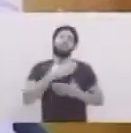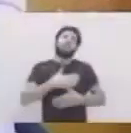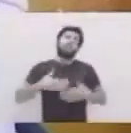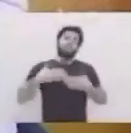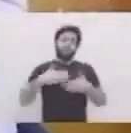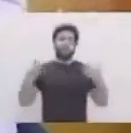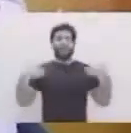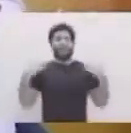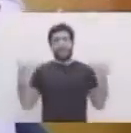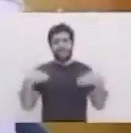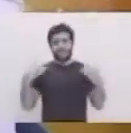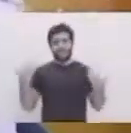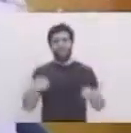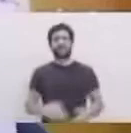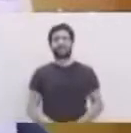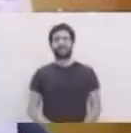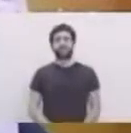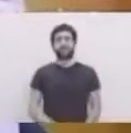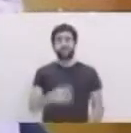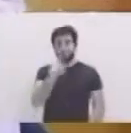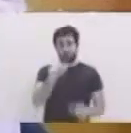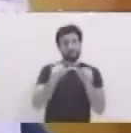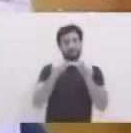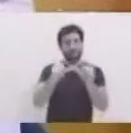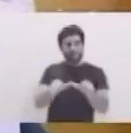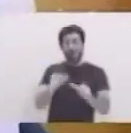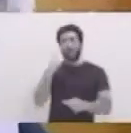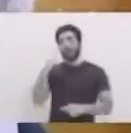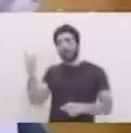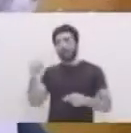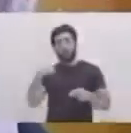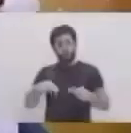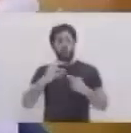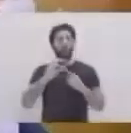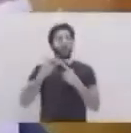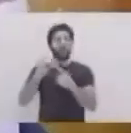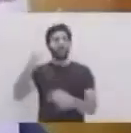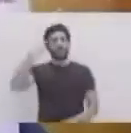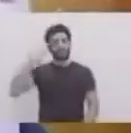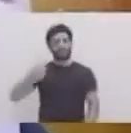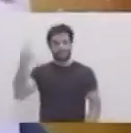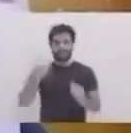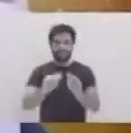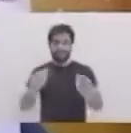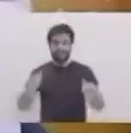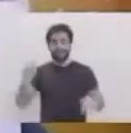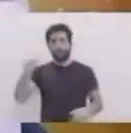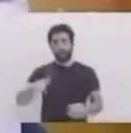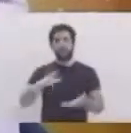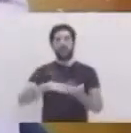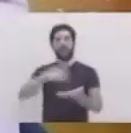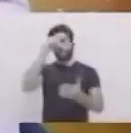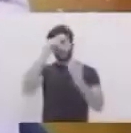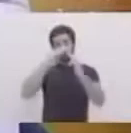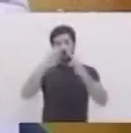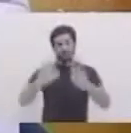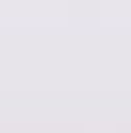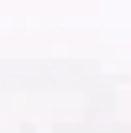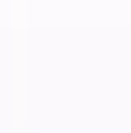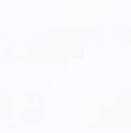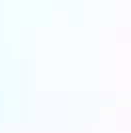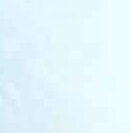día, sean felices. Y no se muevan porque seguimos con más del especial del Día del Niño en Aprendo en Casa.